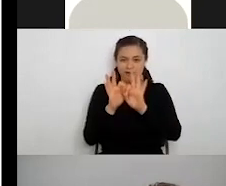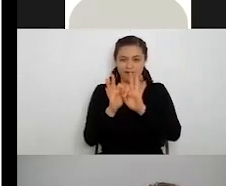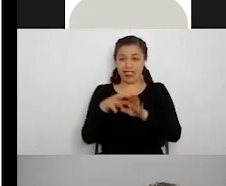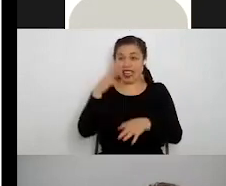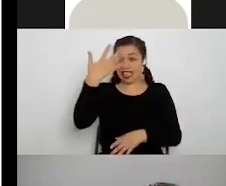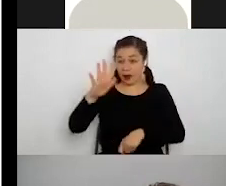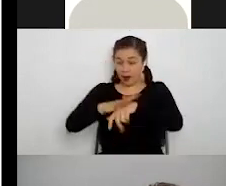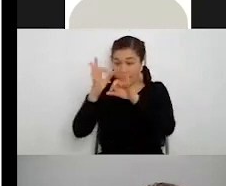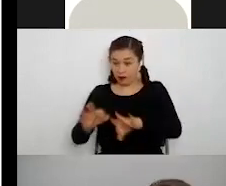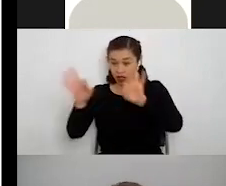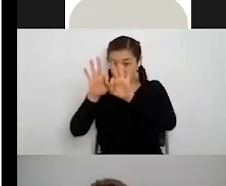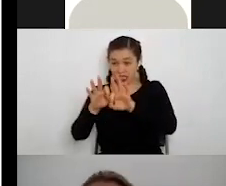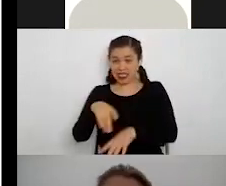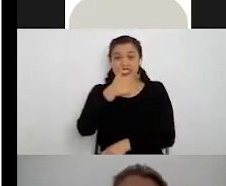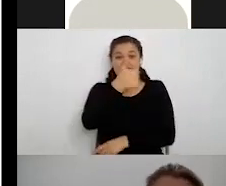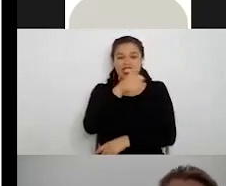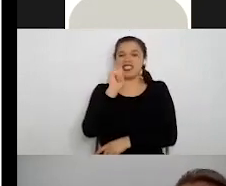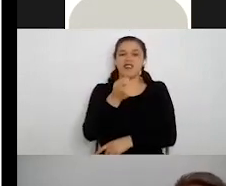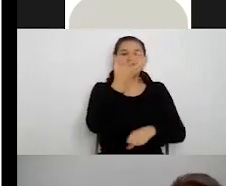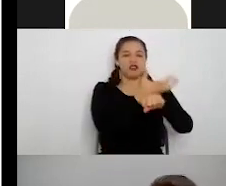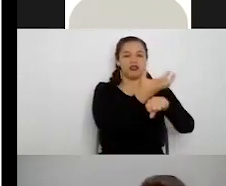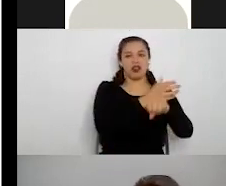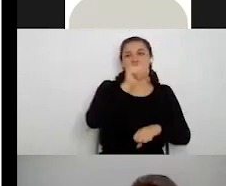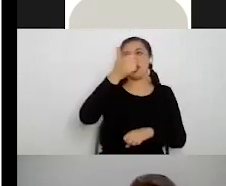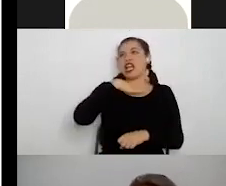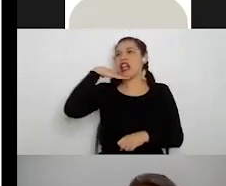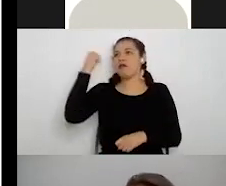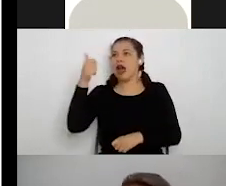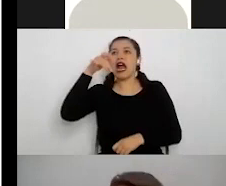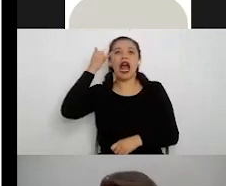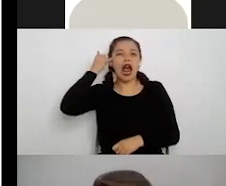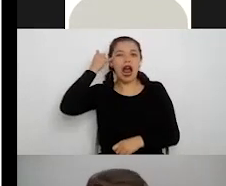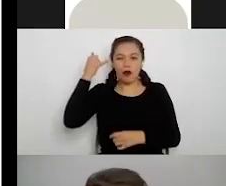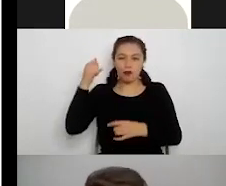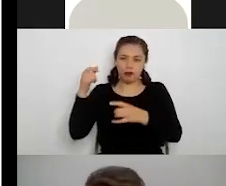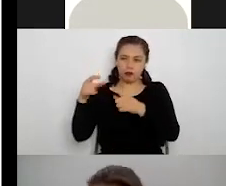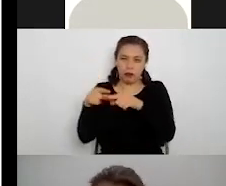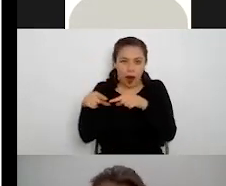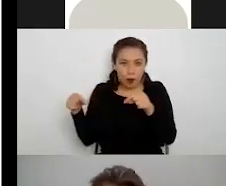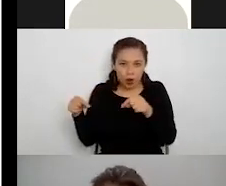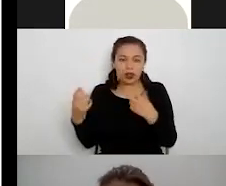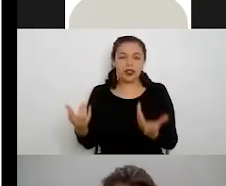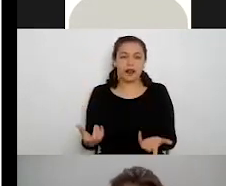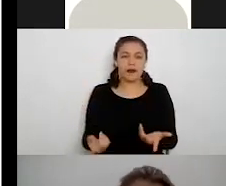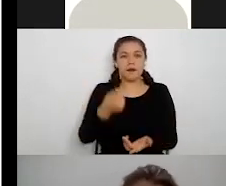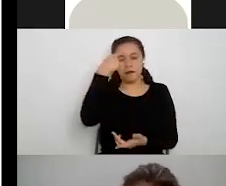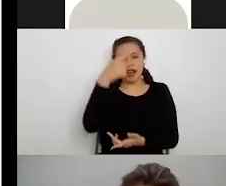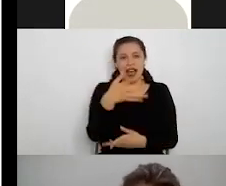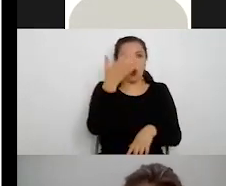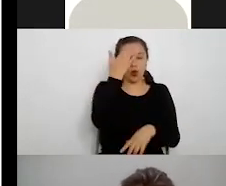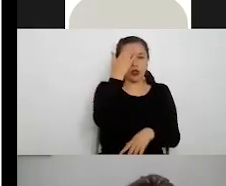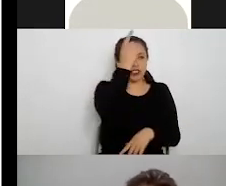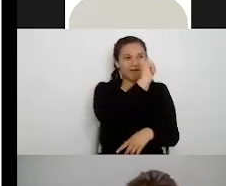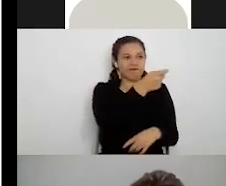Unidos. Las demás están en Alemania, están en Japón. Todo esto lo digo para que tengan una idea de quién es Estados Unidos y a qué economía